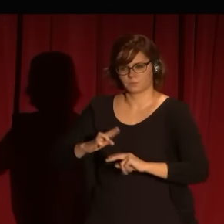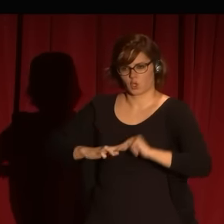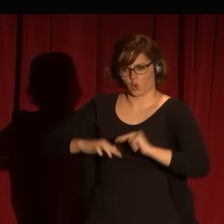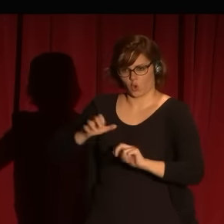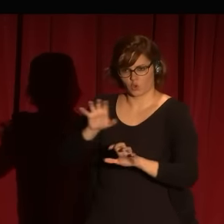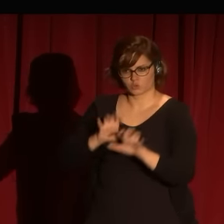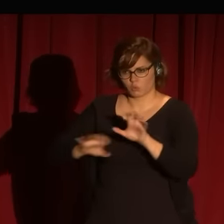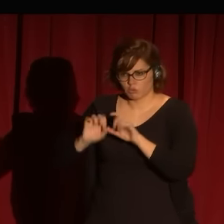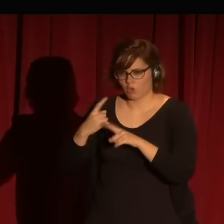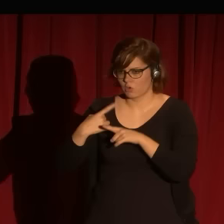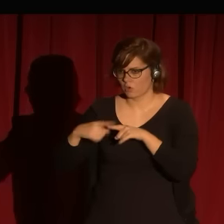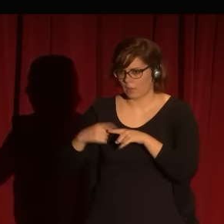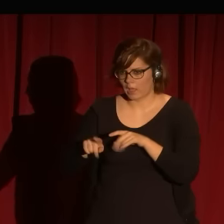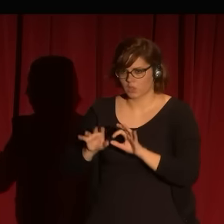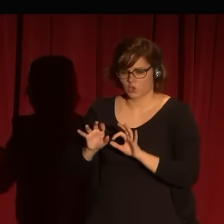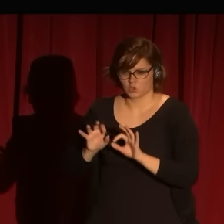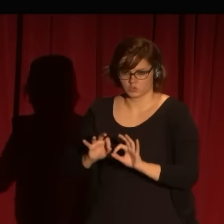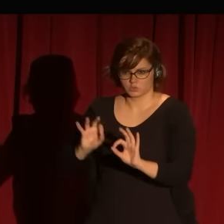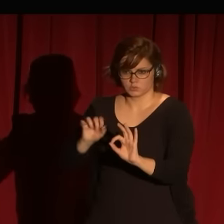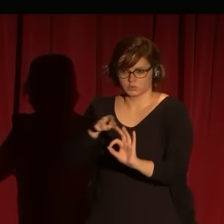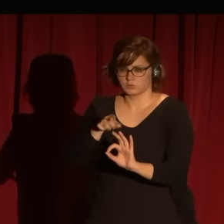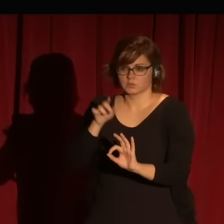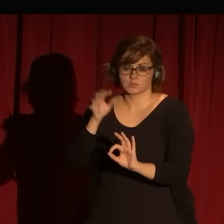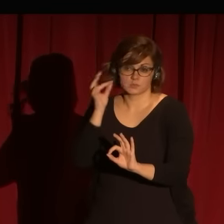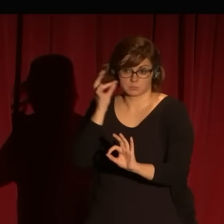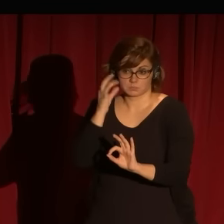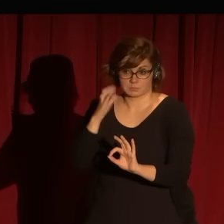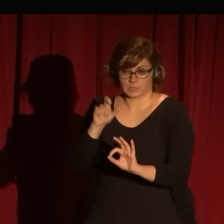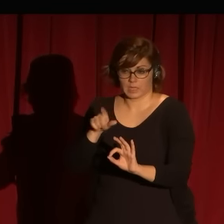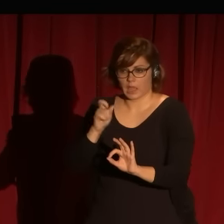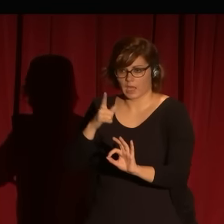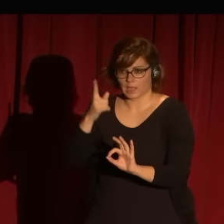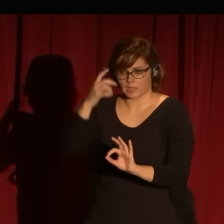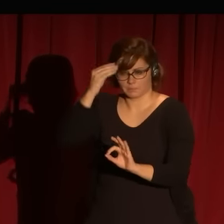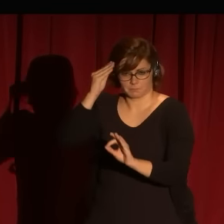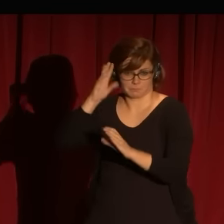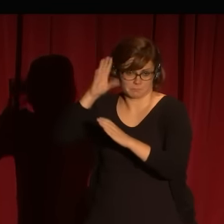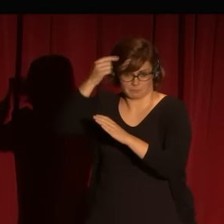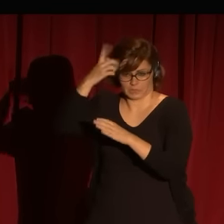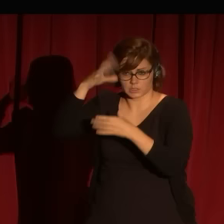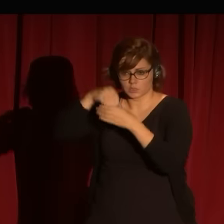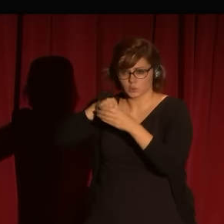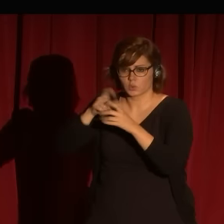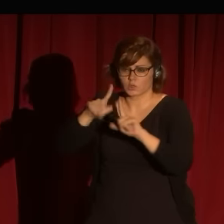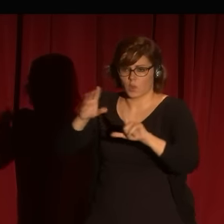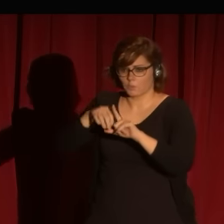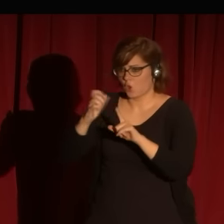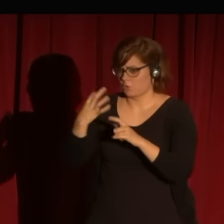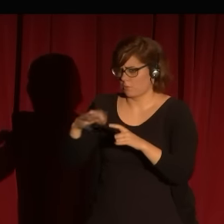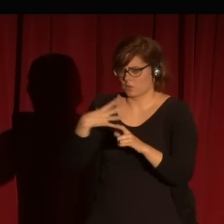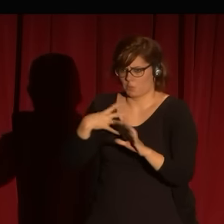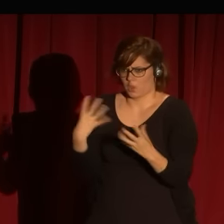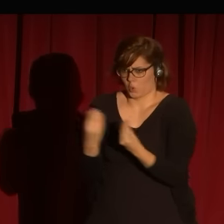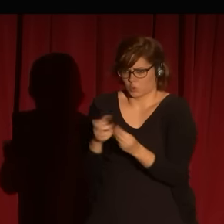eh objetos que la pintora ha juntado en su mente y en su cuadro pero que no están juntos habitualmente